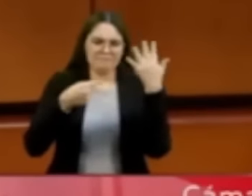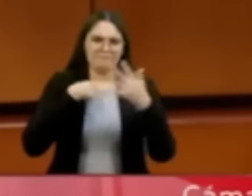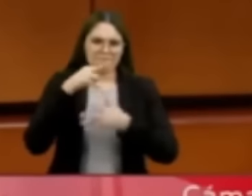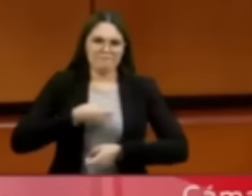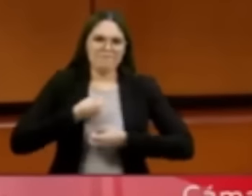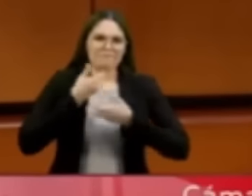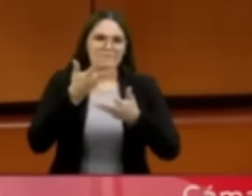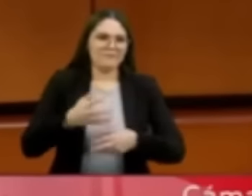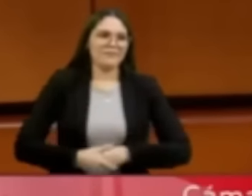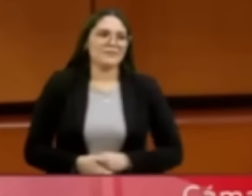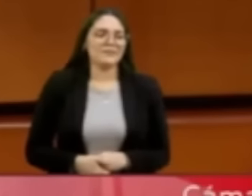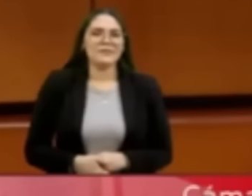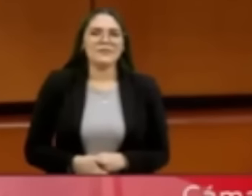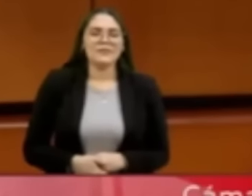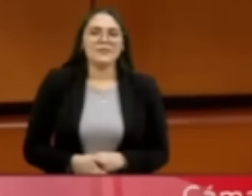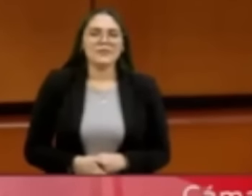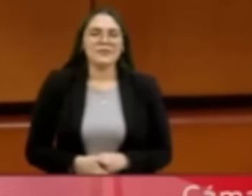No, Marco.